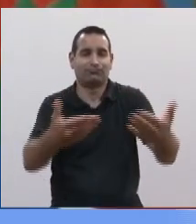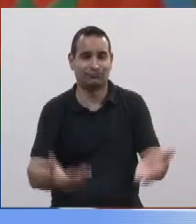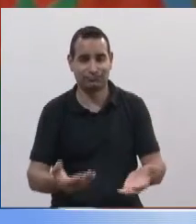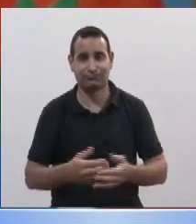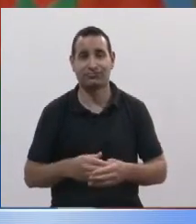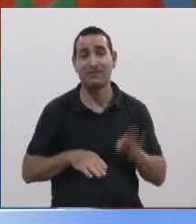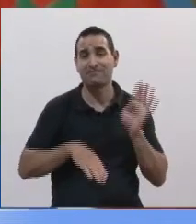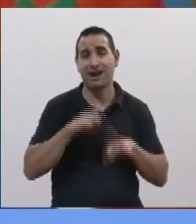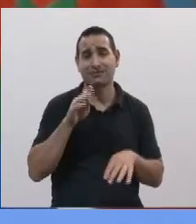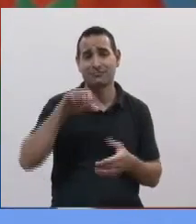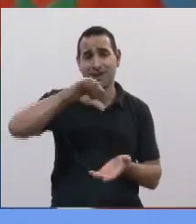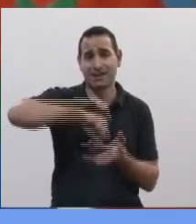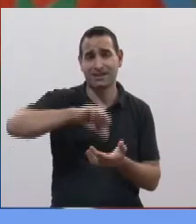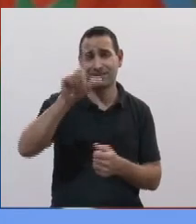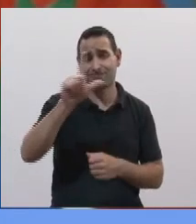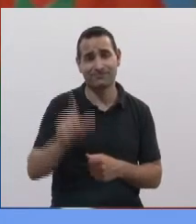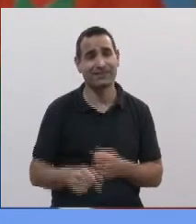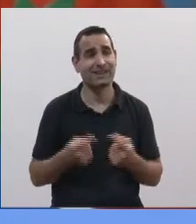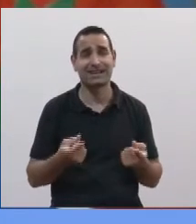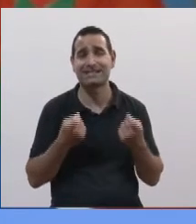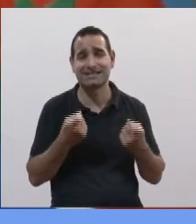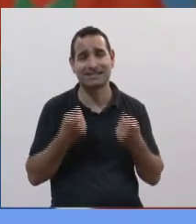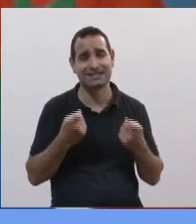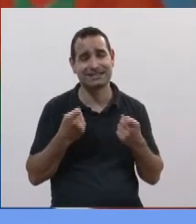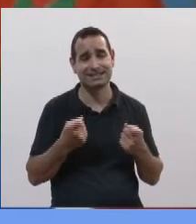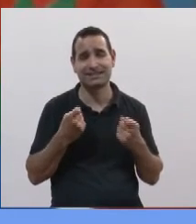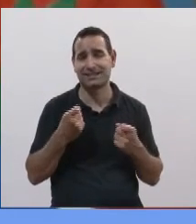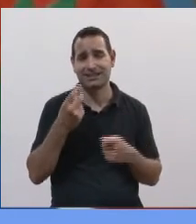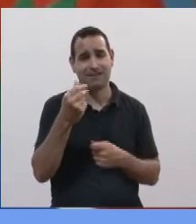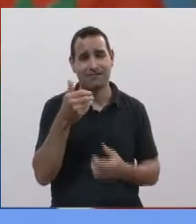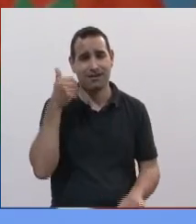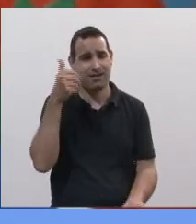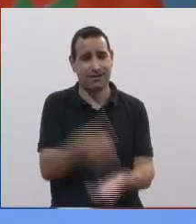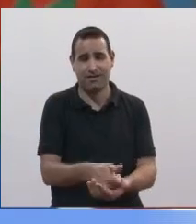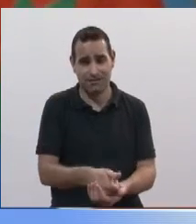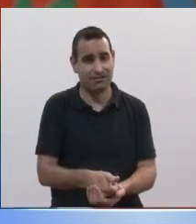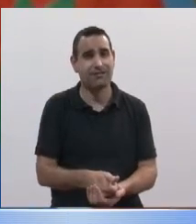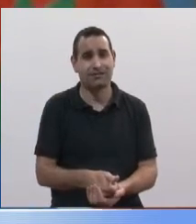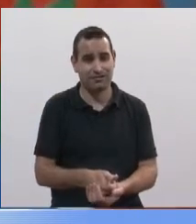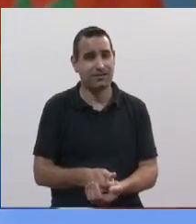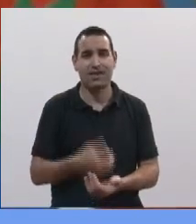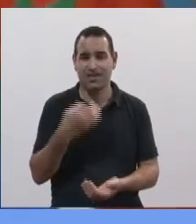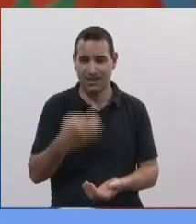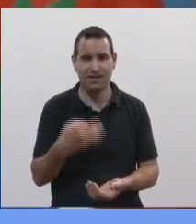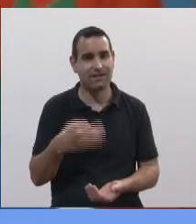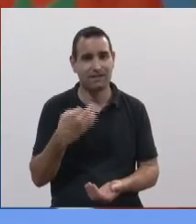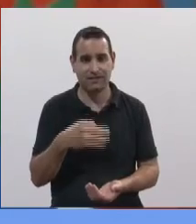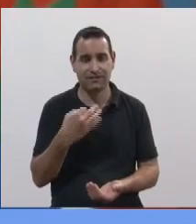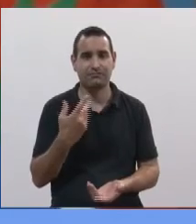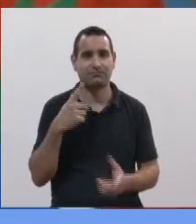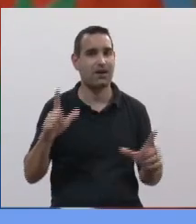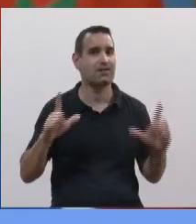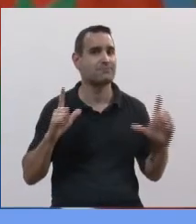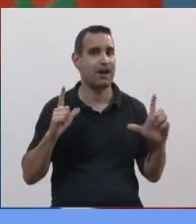sobre todo en un país que necesita de grandes inversiones y tiene que reconstruir su